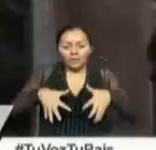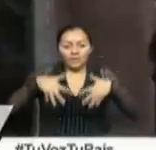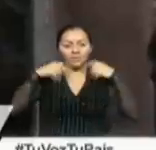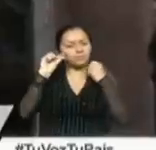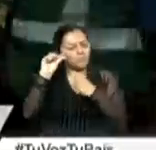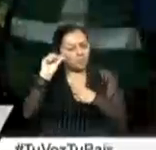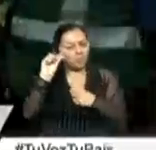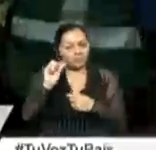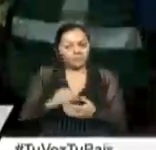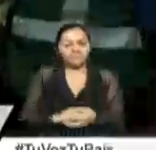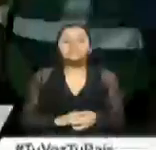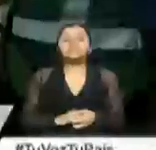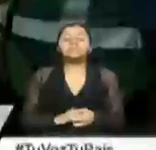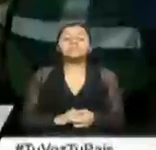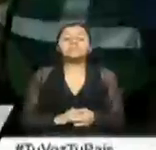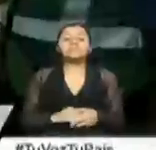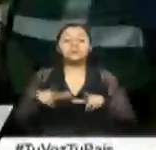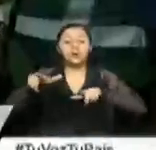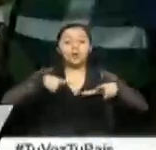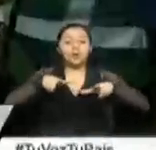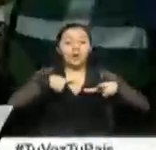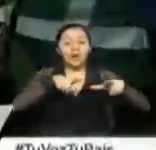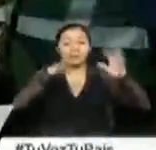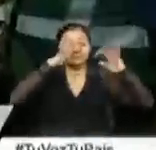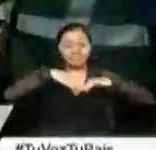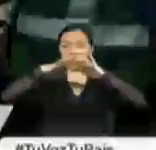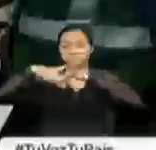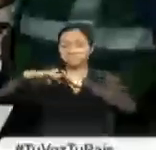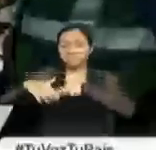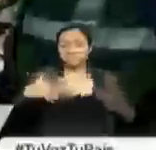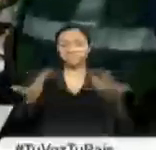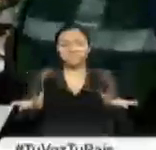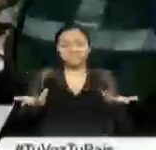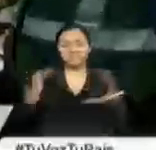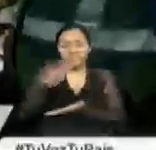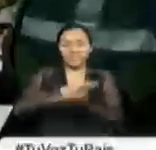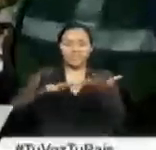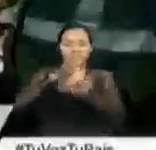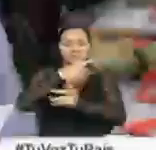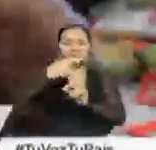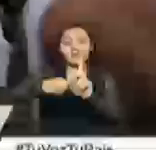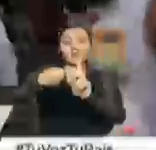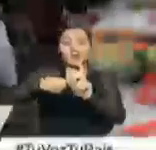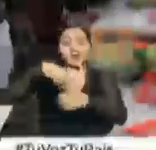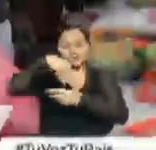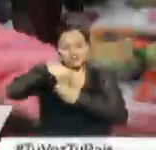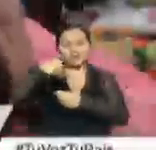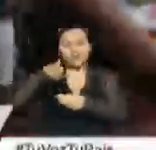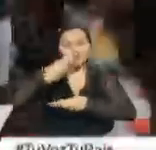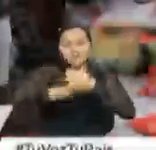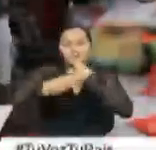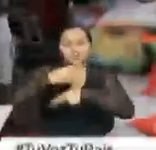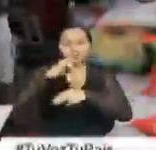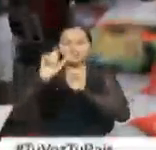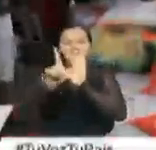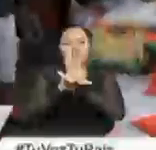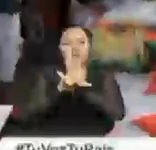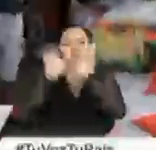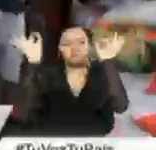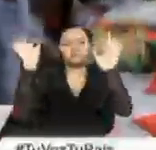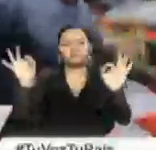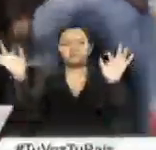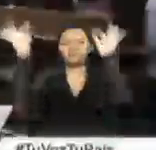menores. Los locales siniestrados se encontraban en la zona desordenada del mercado en la que existen muchas conexiones ilegales de